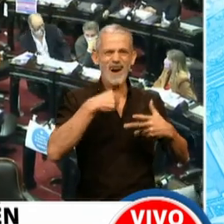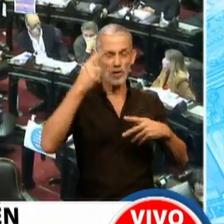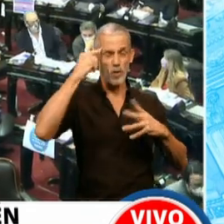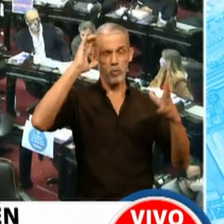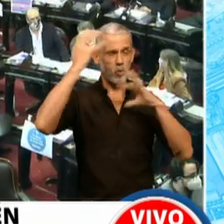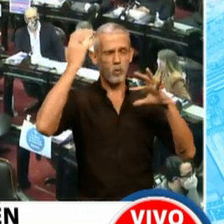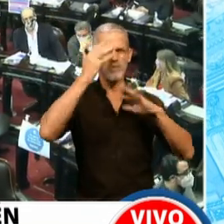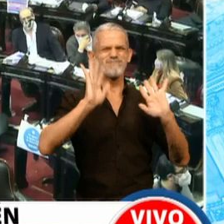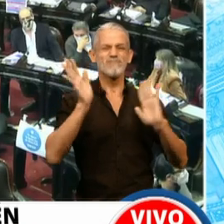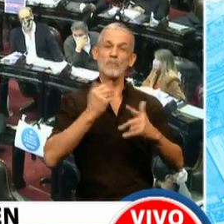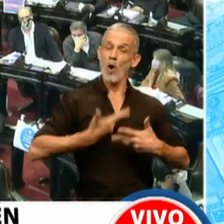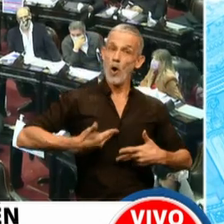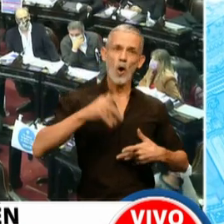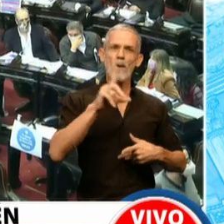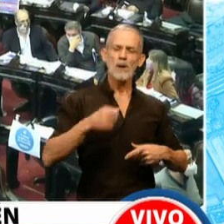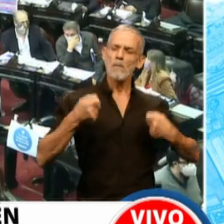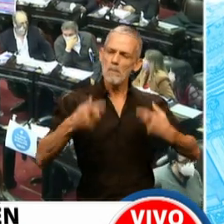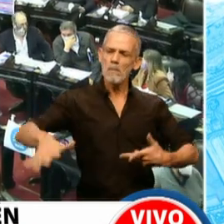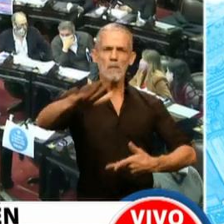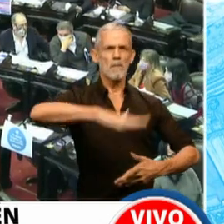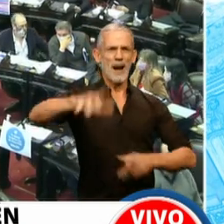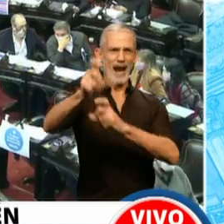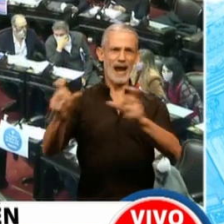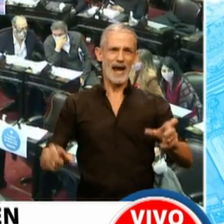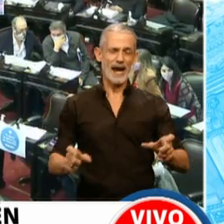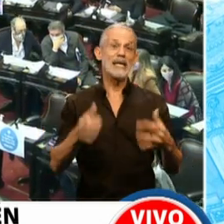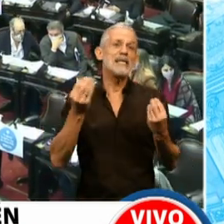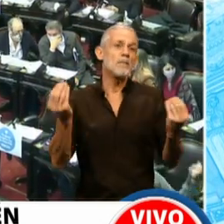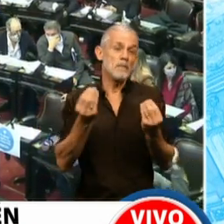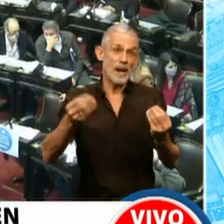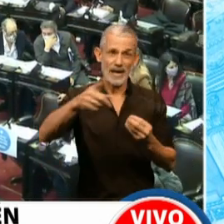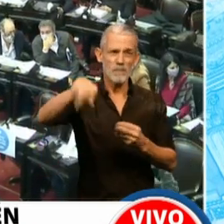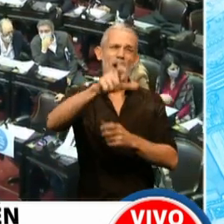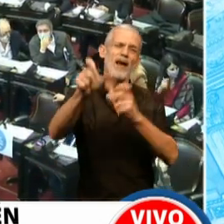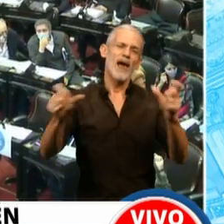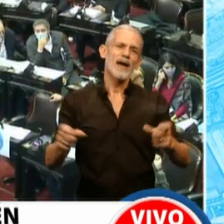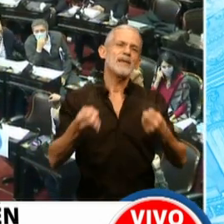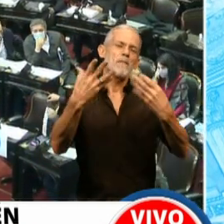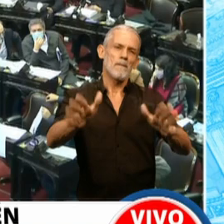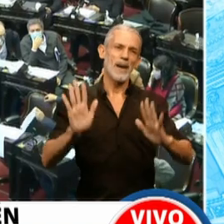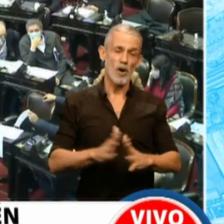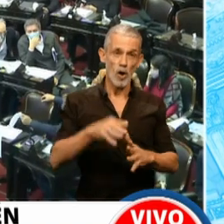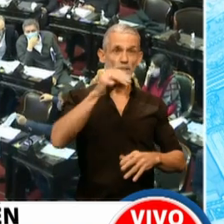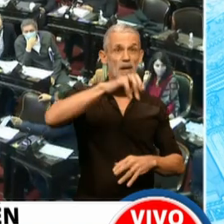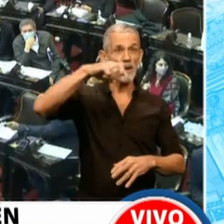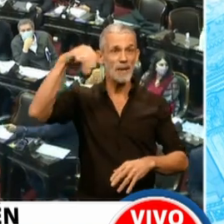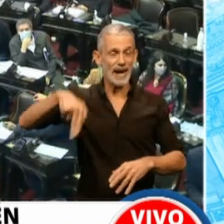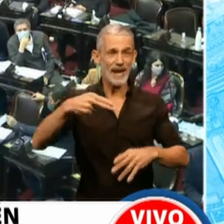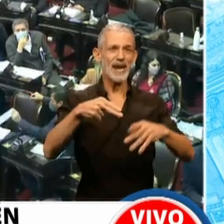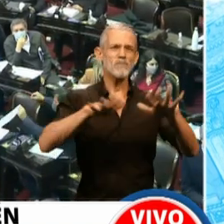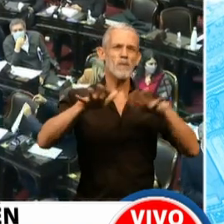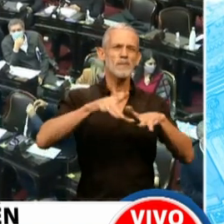razón gobernamos para la gente y lo hacemos para que la gente esté mejor el movimiento popular neuquino